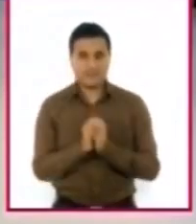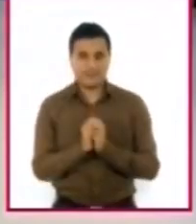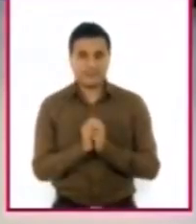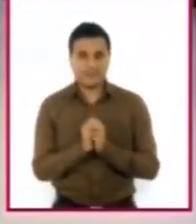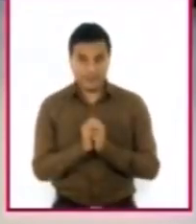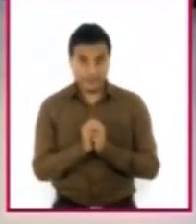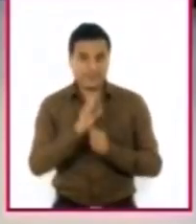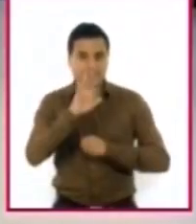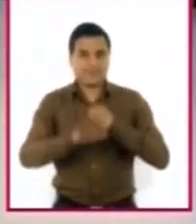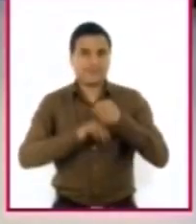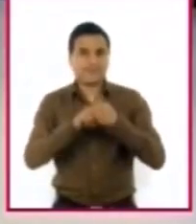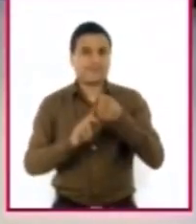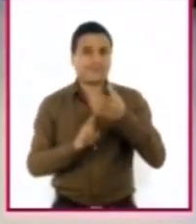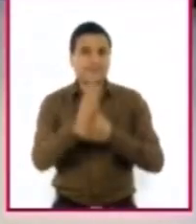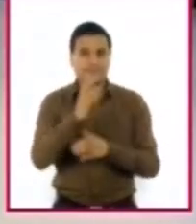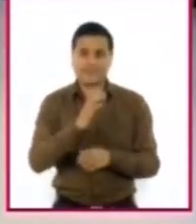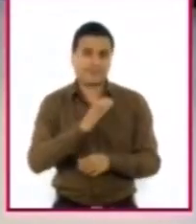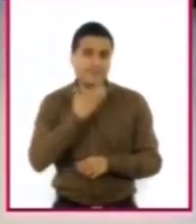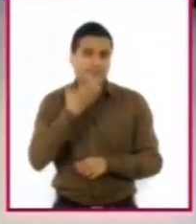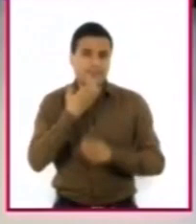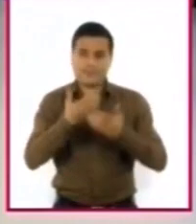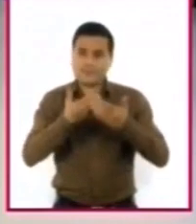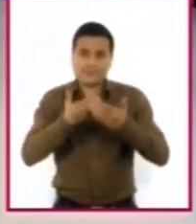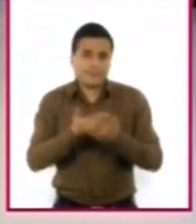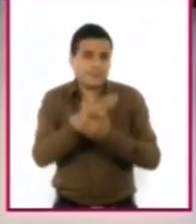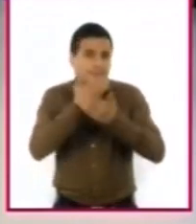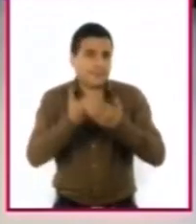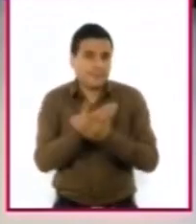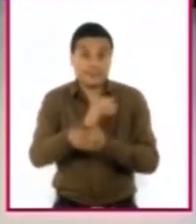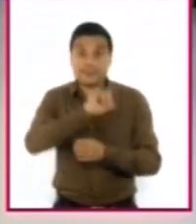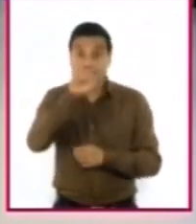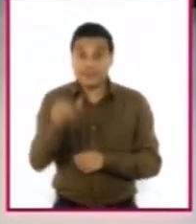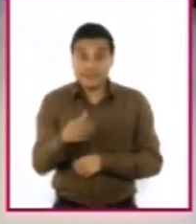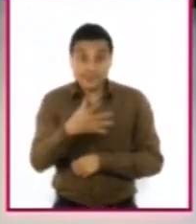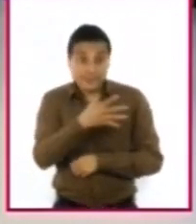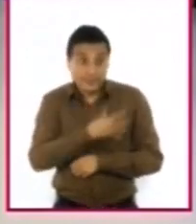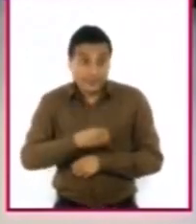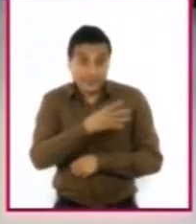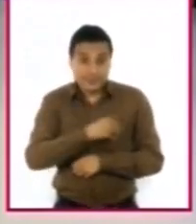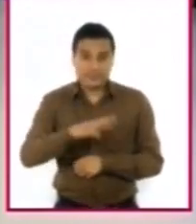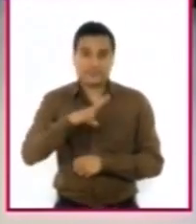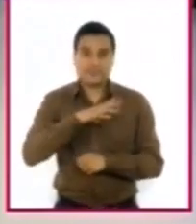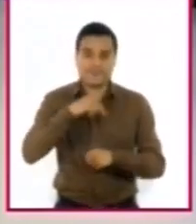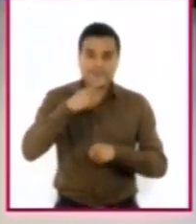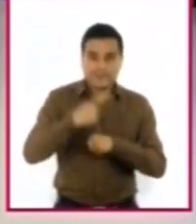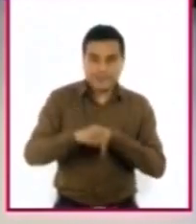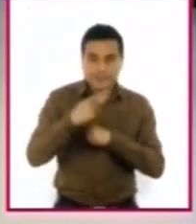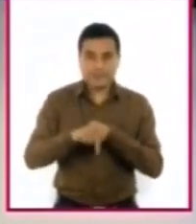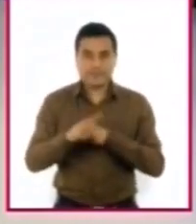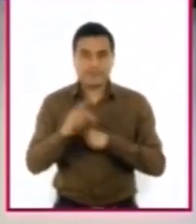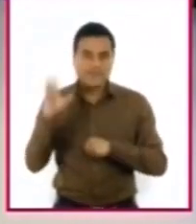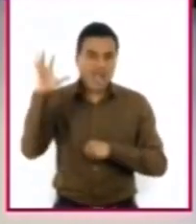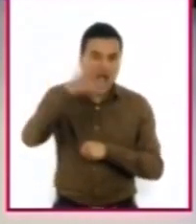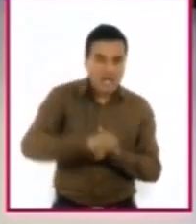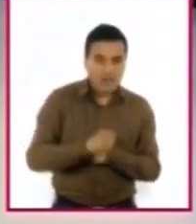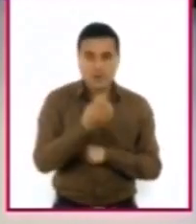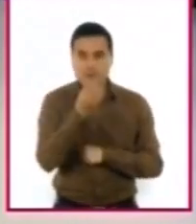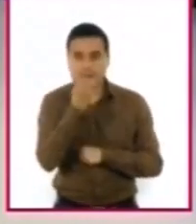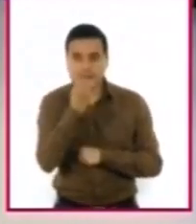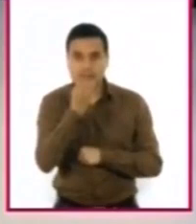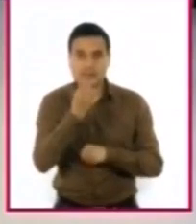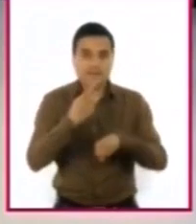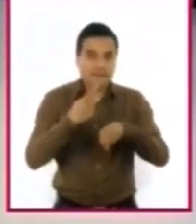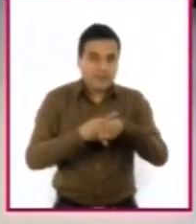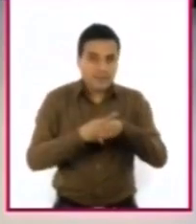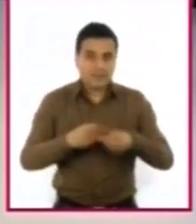organismos se reproducen y la progenie se tiene que enfrentar a depredadores, enfermedades y hambre, compitiendo por los